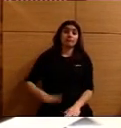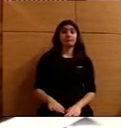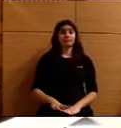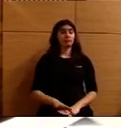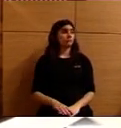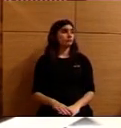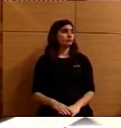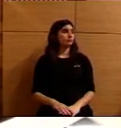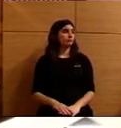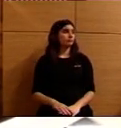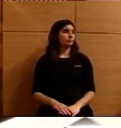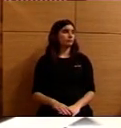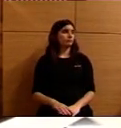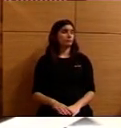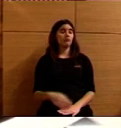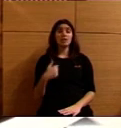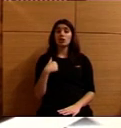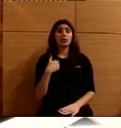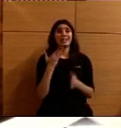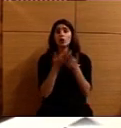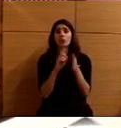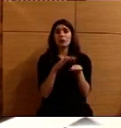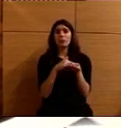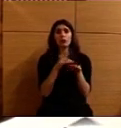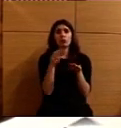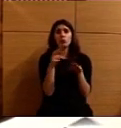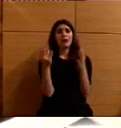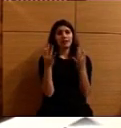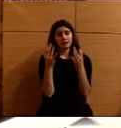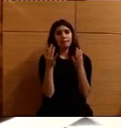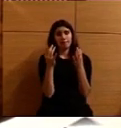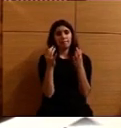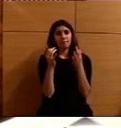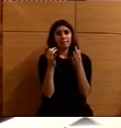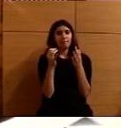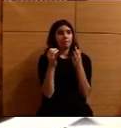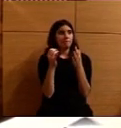problema. Lo que no vamos a pedir perdón, usted sabe de qué es.